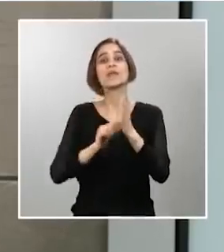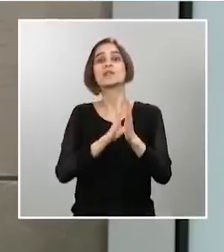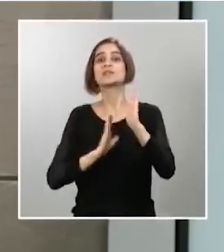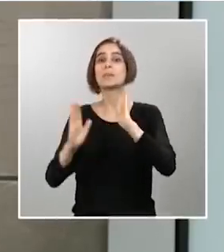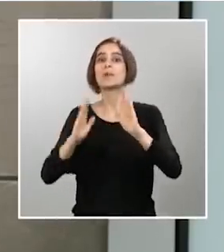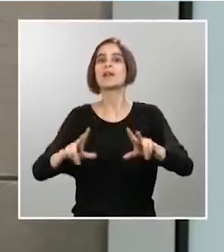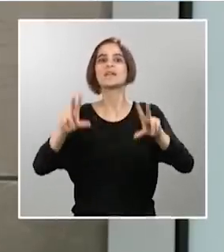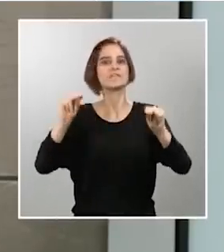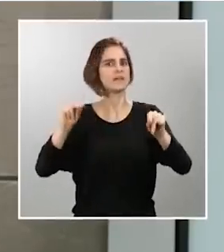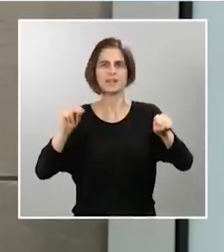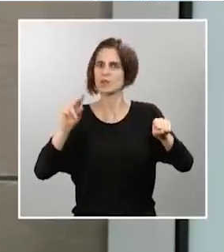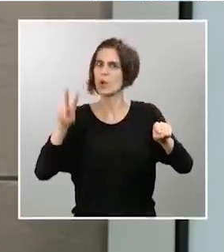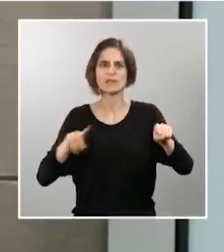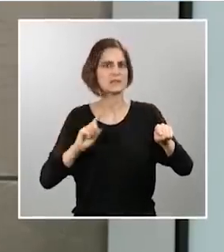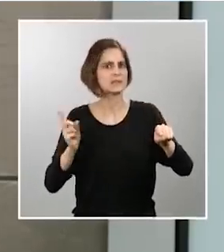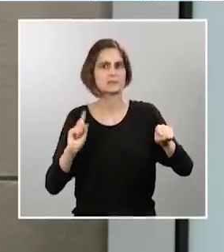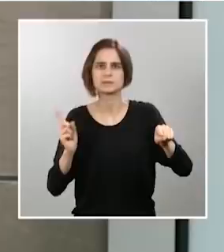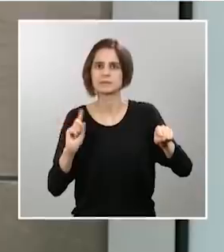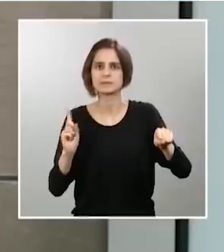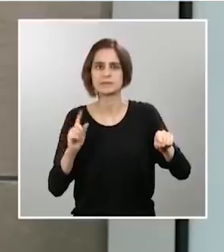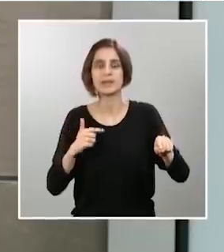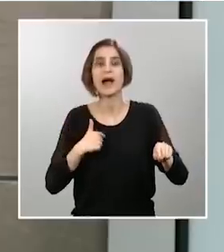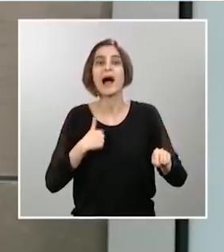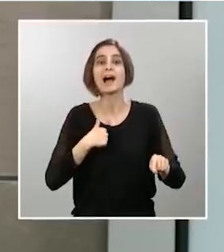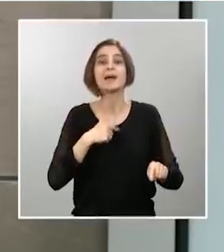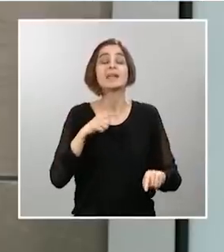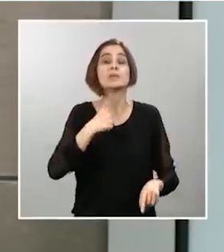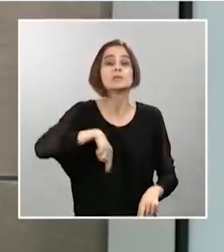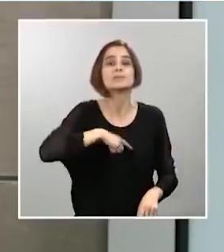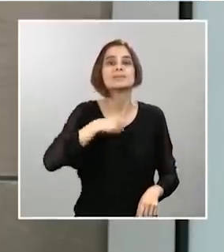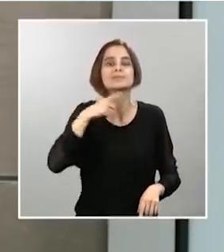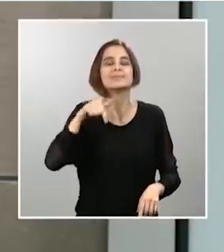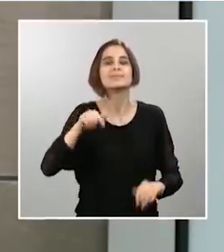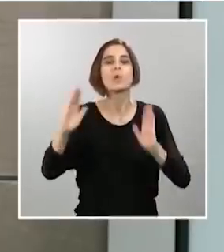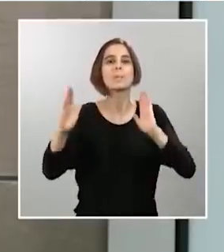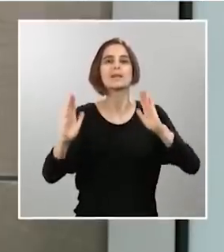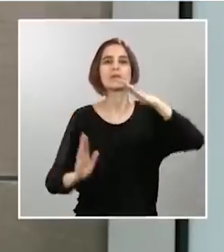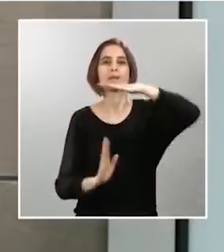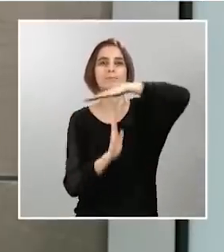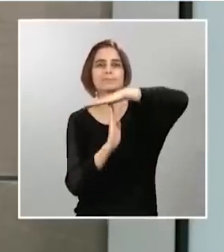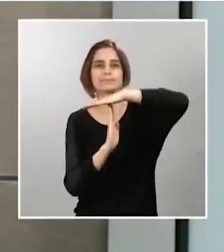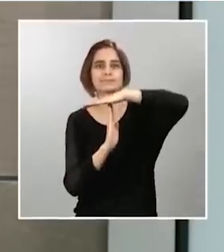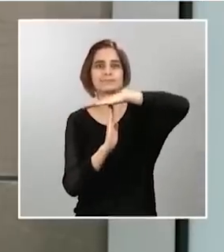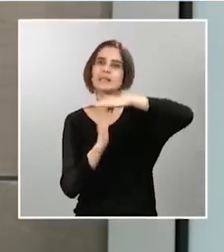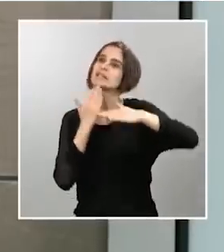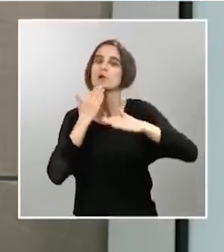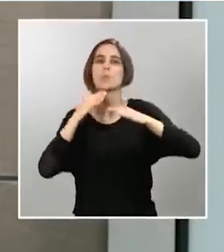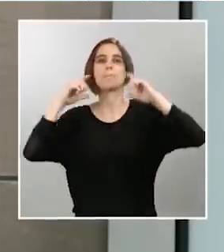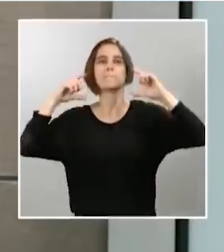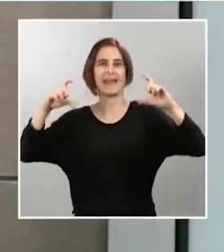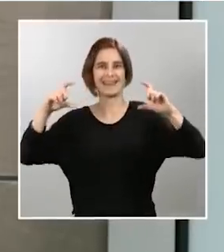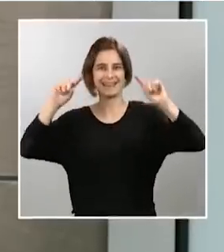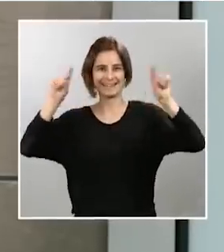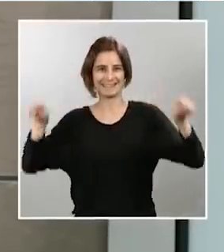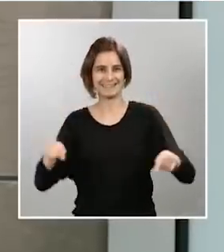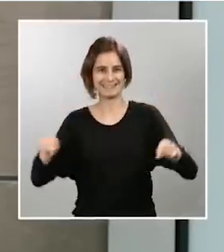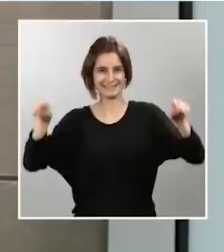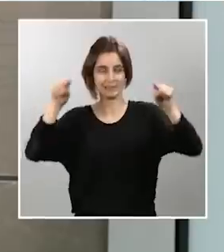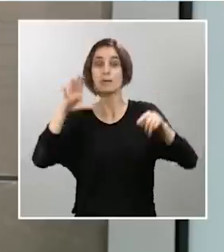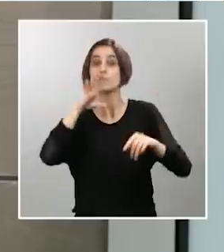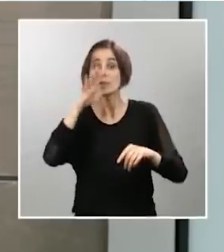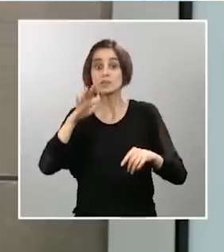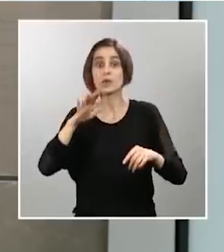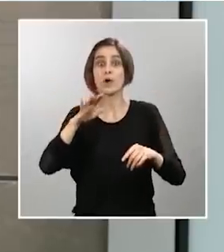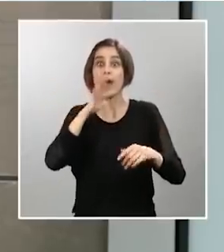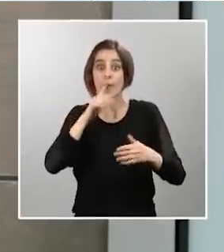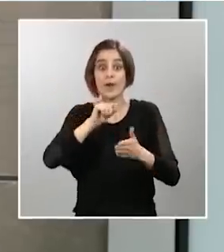fuerte subida del déficit fiscal y de la deuda, pero sobre todo, y esto es lo más importante, el cierre de miles de empresas. Si ese